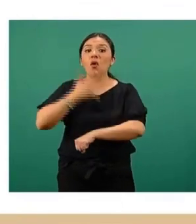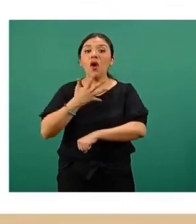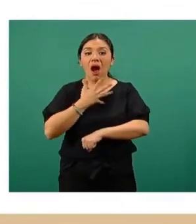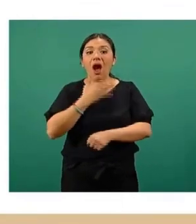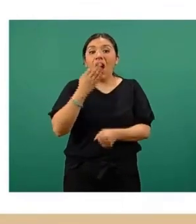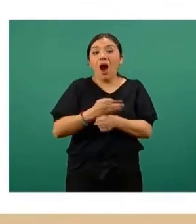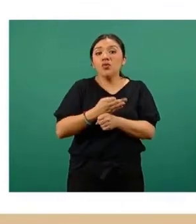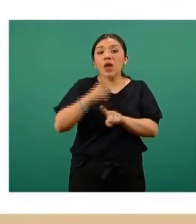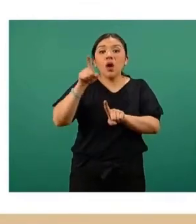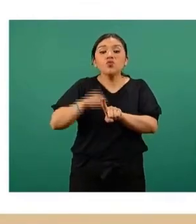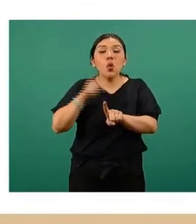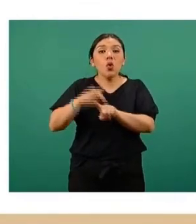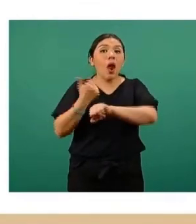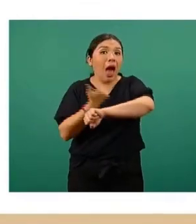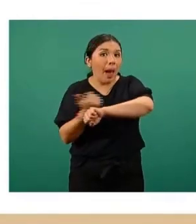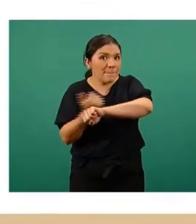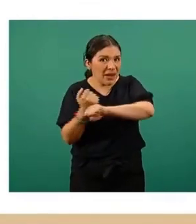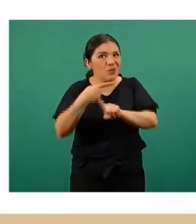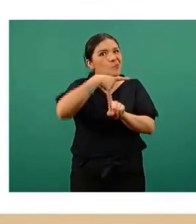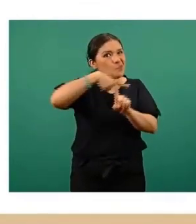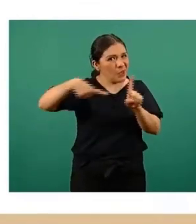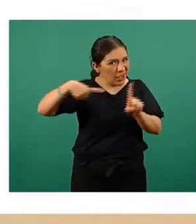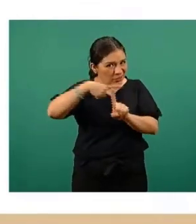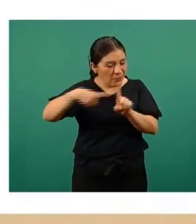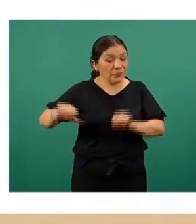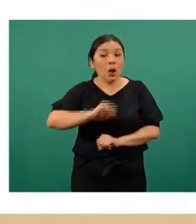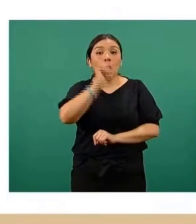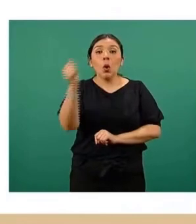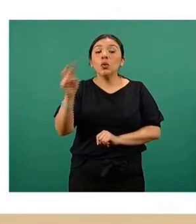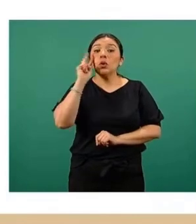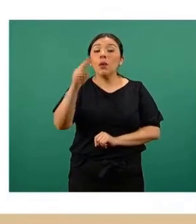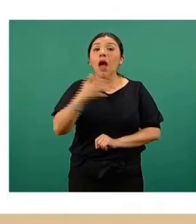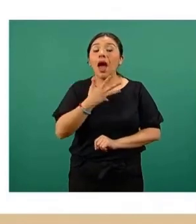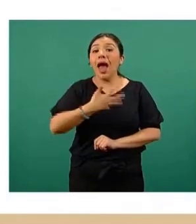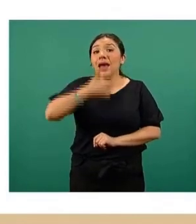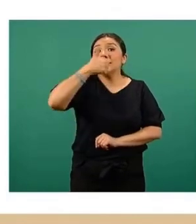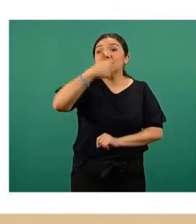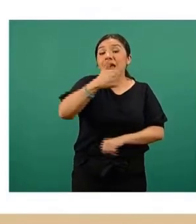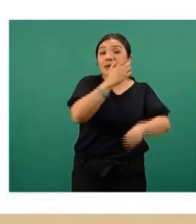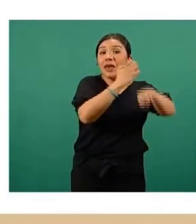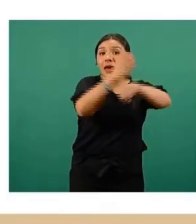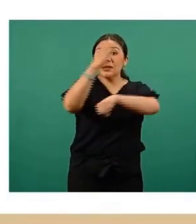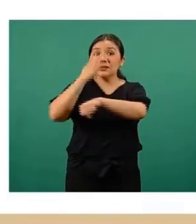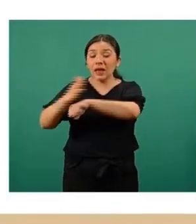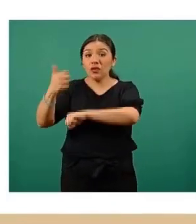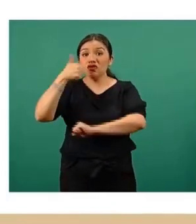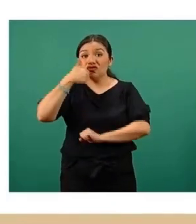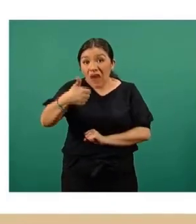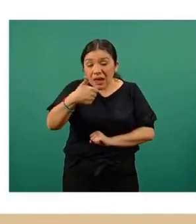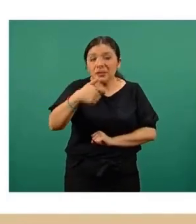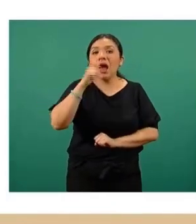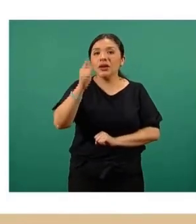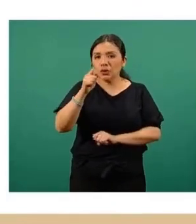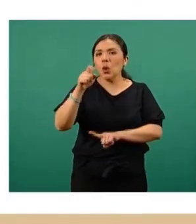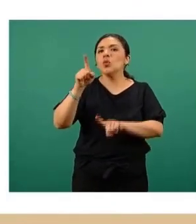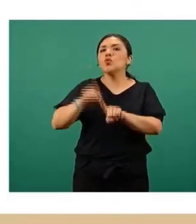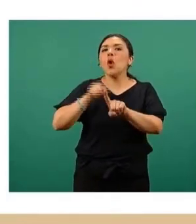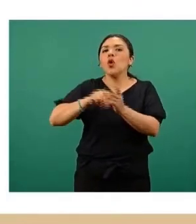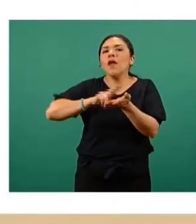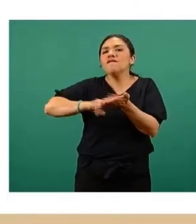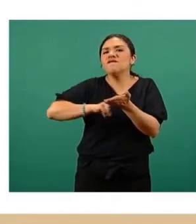este momento en un riesgo medio y visualizamos que seis de las entidades se encuentran en un riesgo